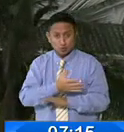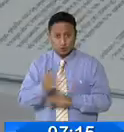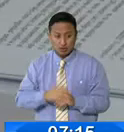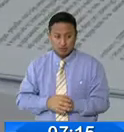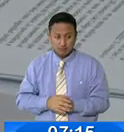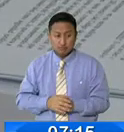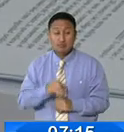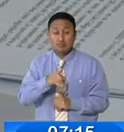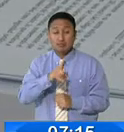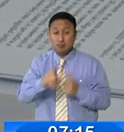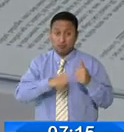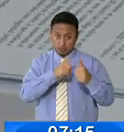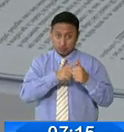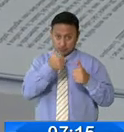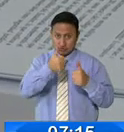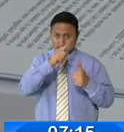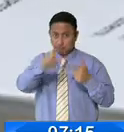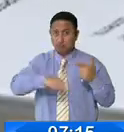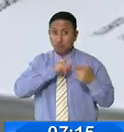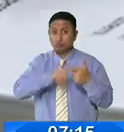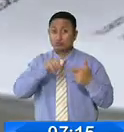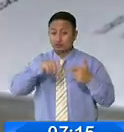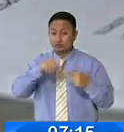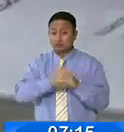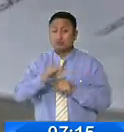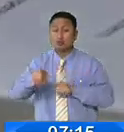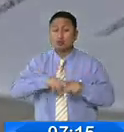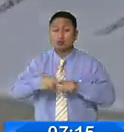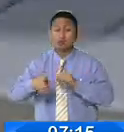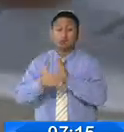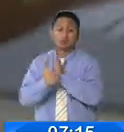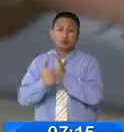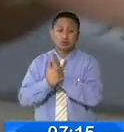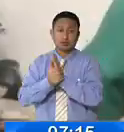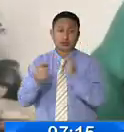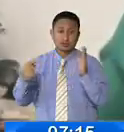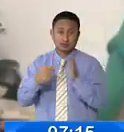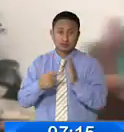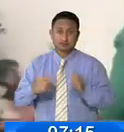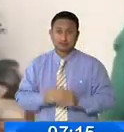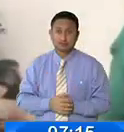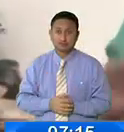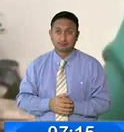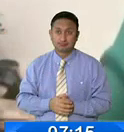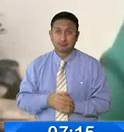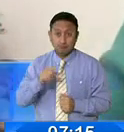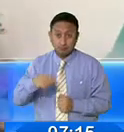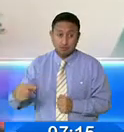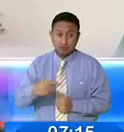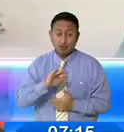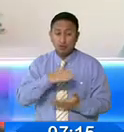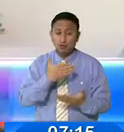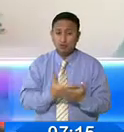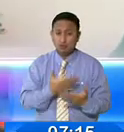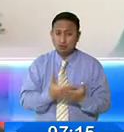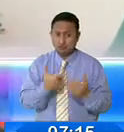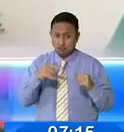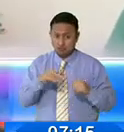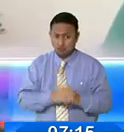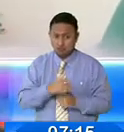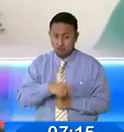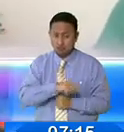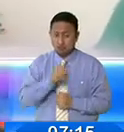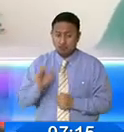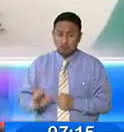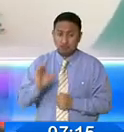más de ello, debían someterse a un concurso de méritos de oposición. Para poder también justificar ciertas inversiones que ellos han podido